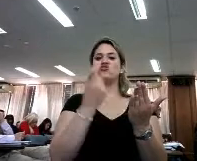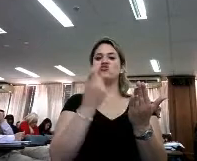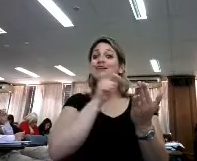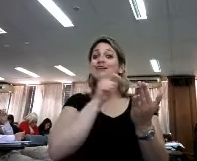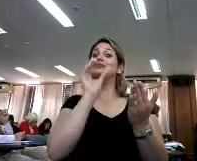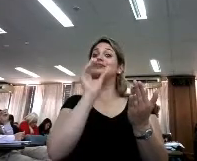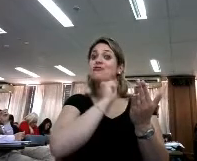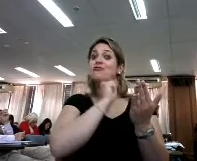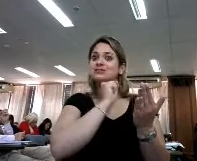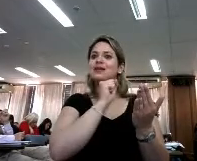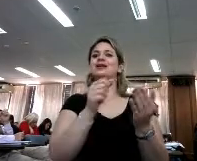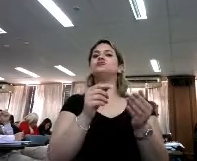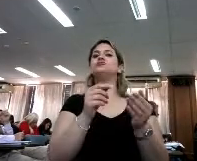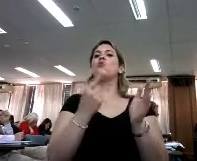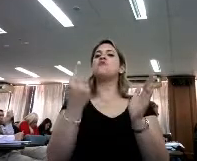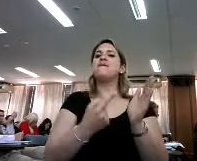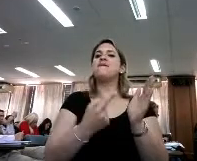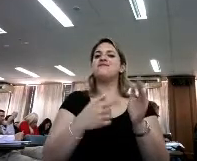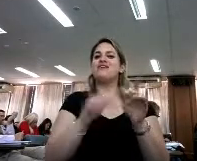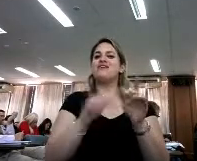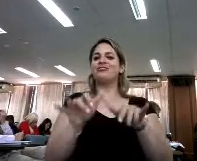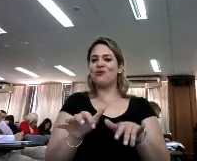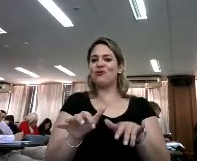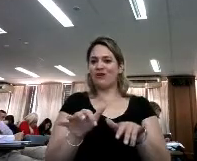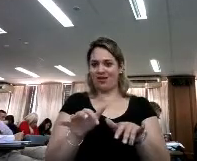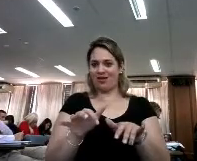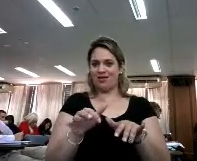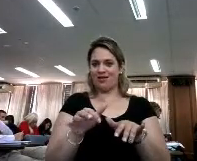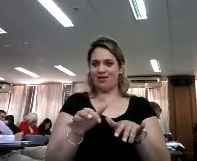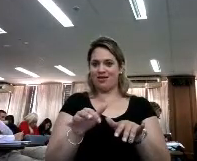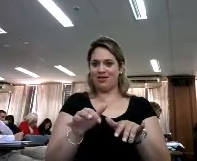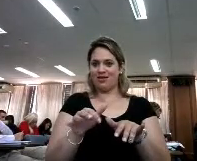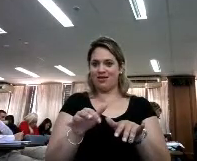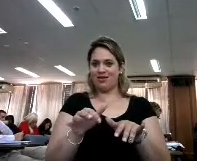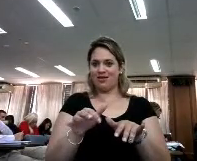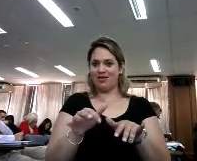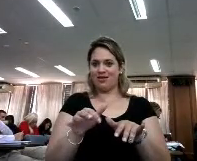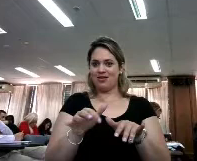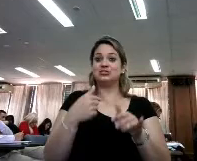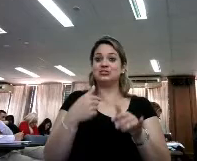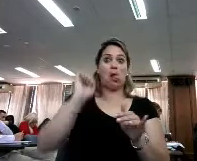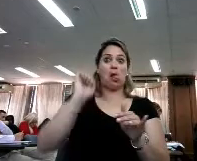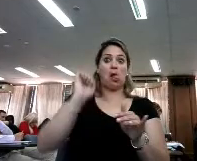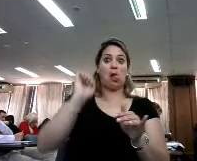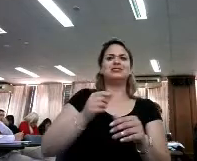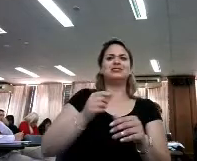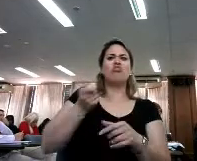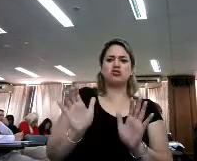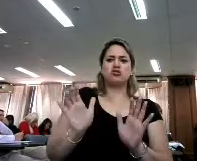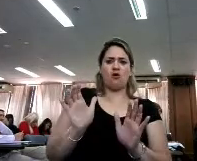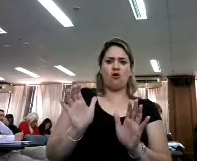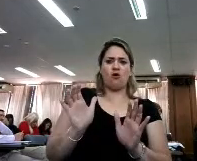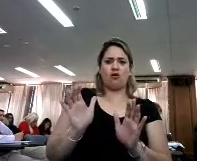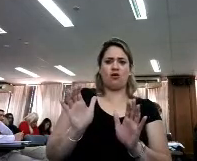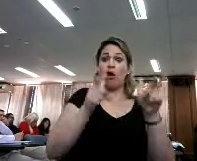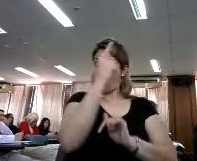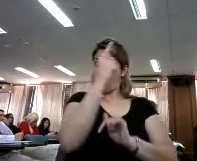contraseña es una medida tecnológica de protección. Evadir esa medida tecnológica de protección en Colombia es un delito.